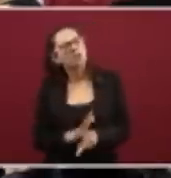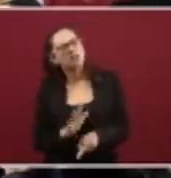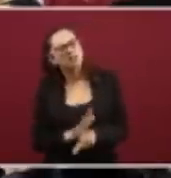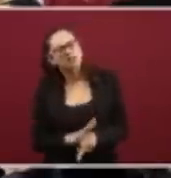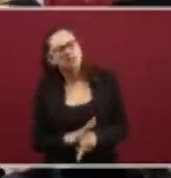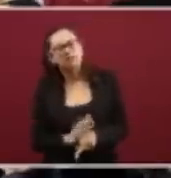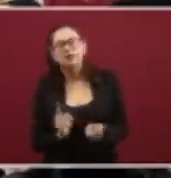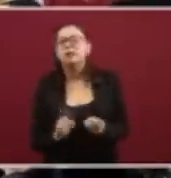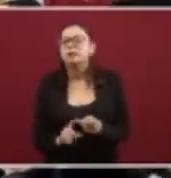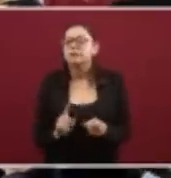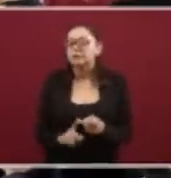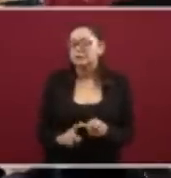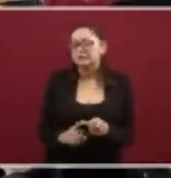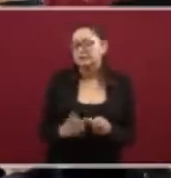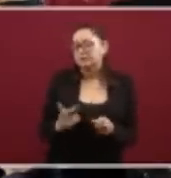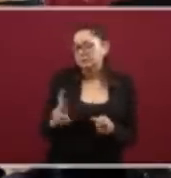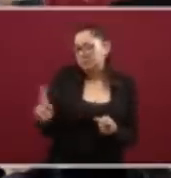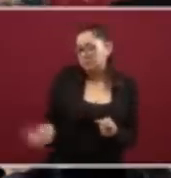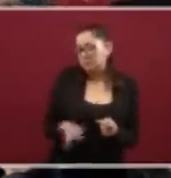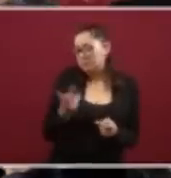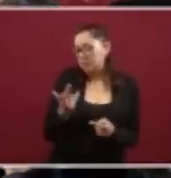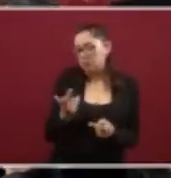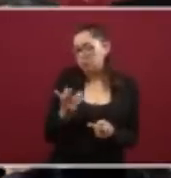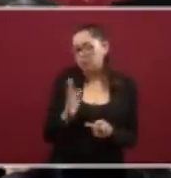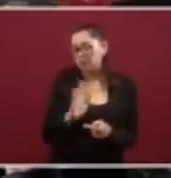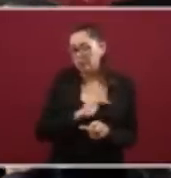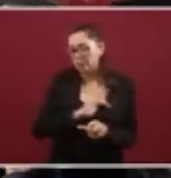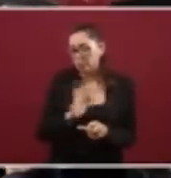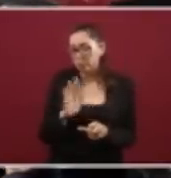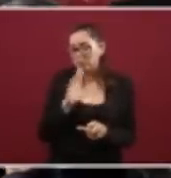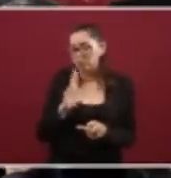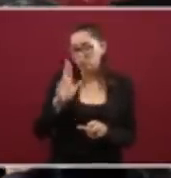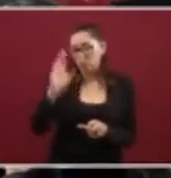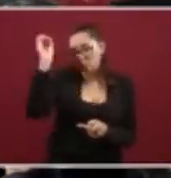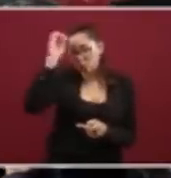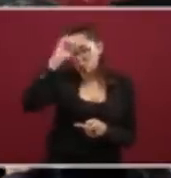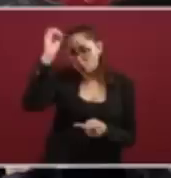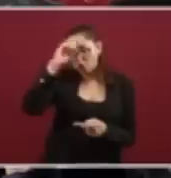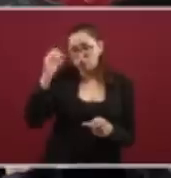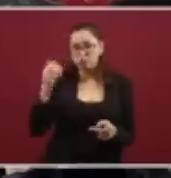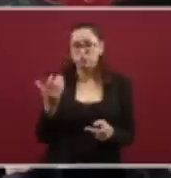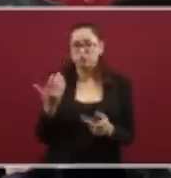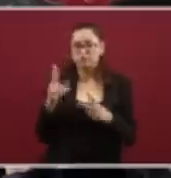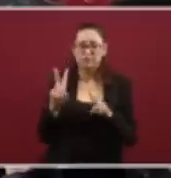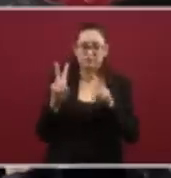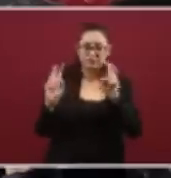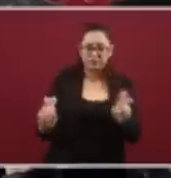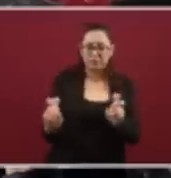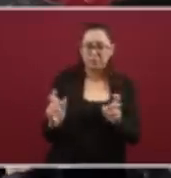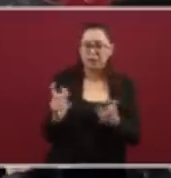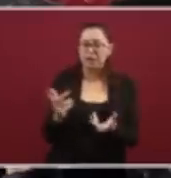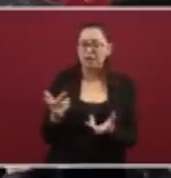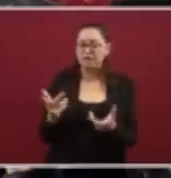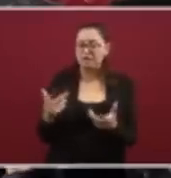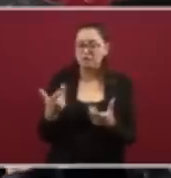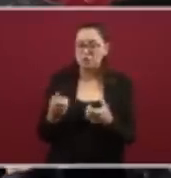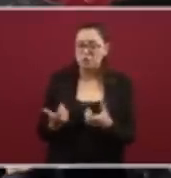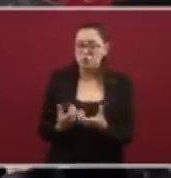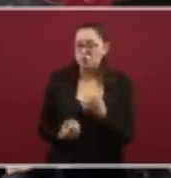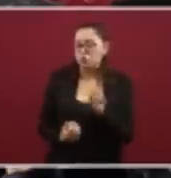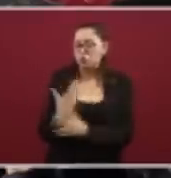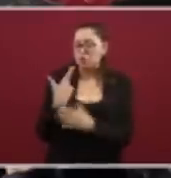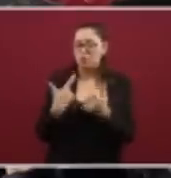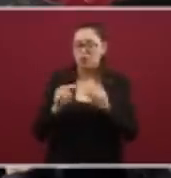comentaba de seguir presidente este nos podía dar su opinión su expectativas sobre la capacidad práctica y los